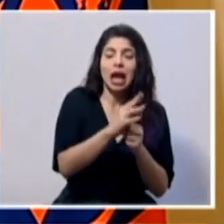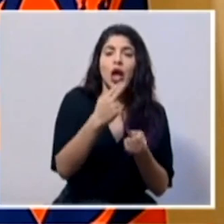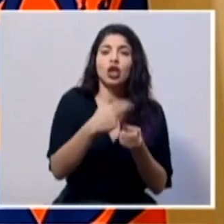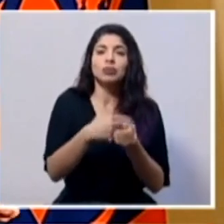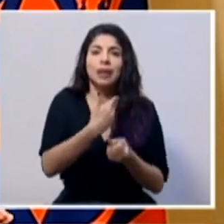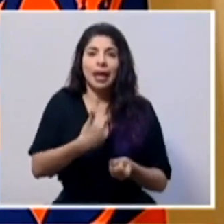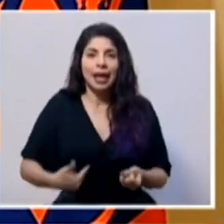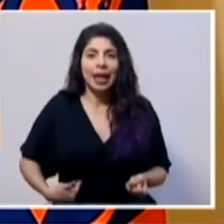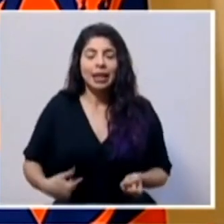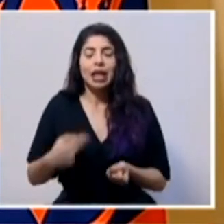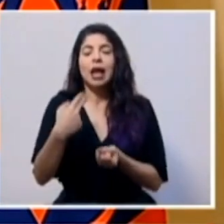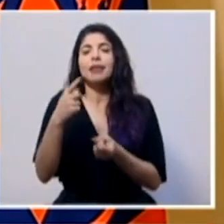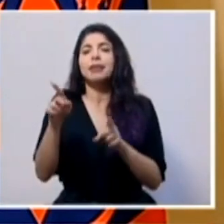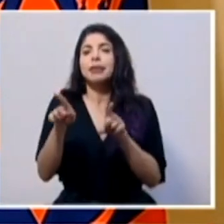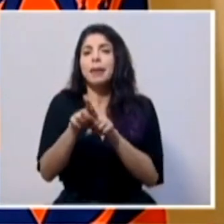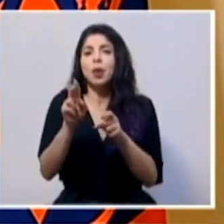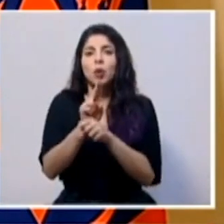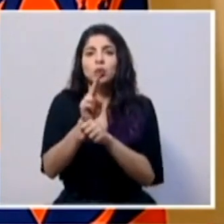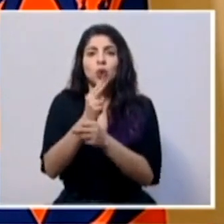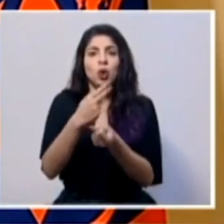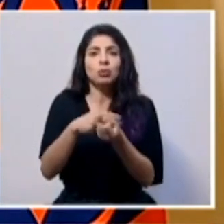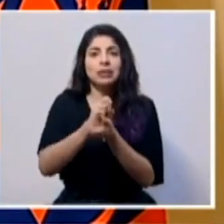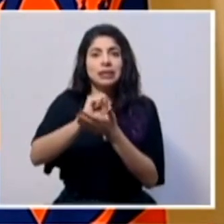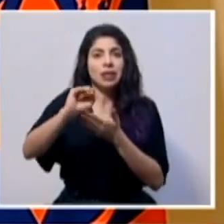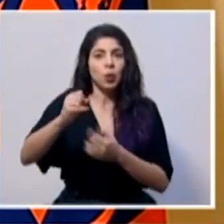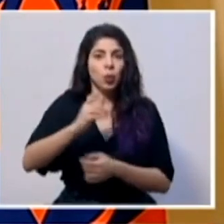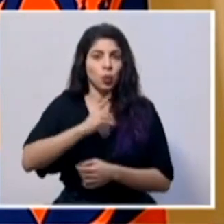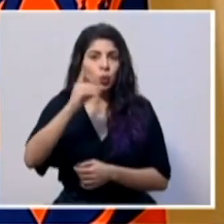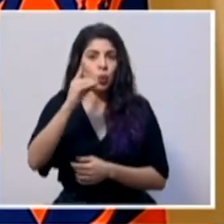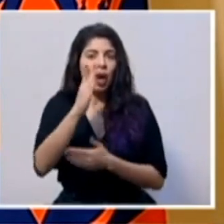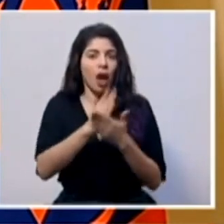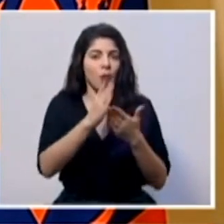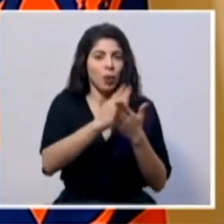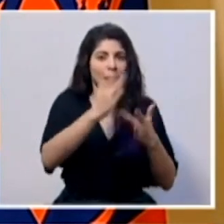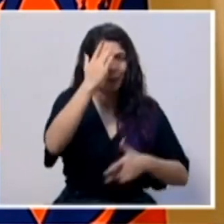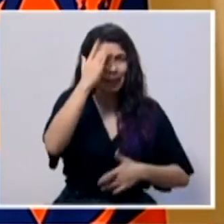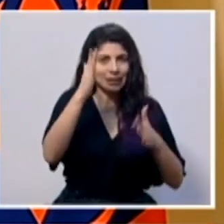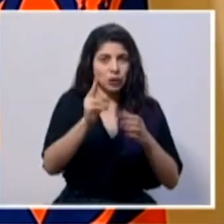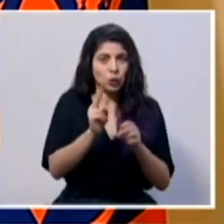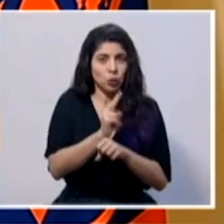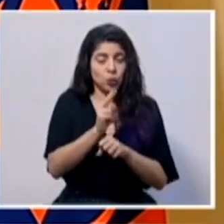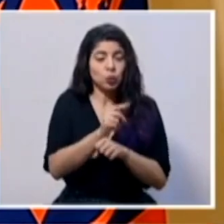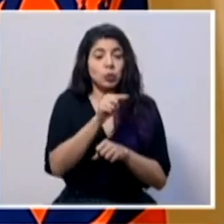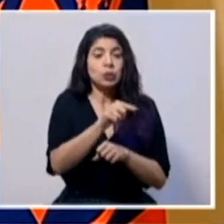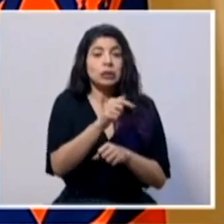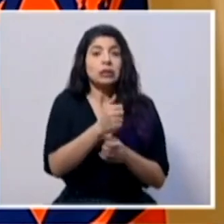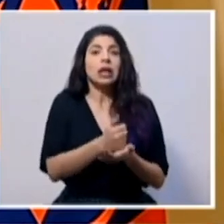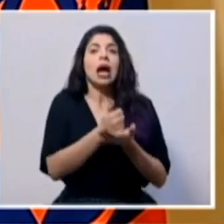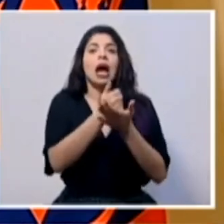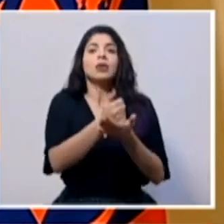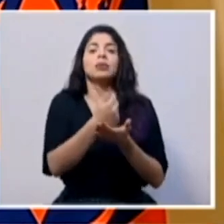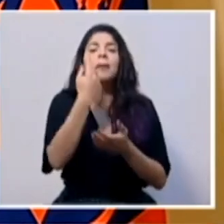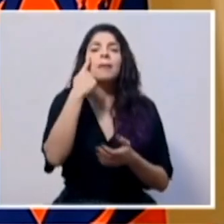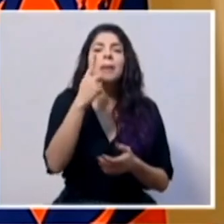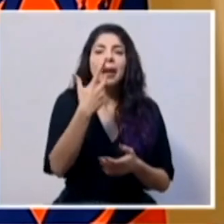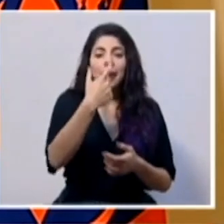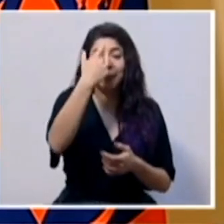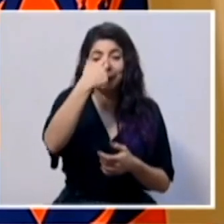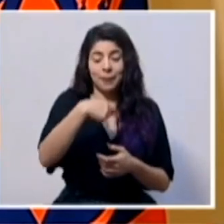Hospital de Heredia, se utiliza también en el Hospital San Juan de Dios, en algunas pacientes. Eso ha tratado de acercar un